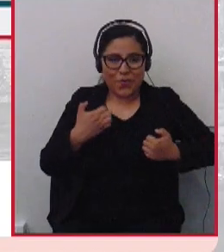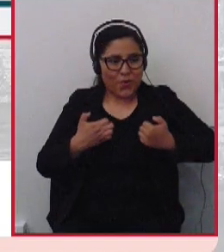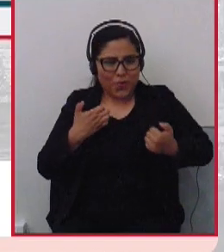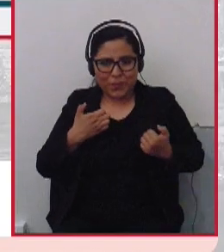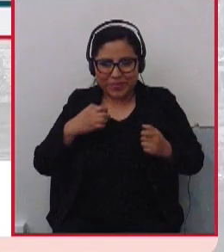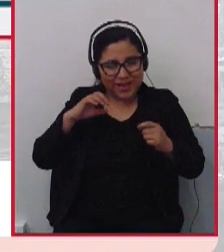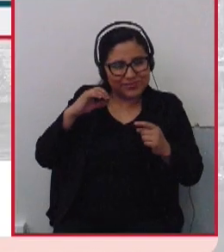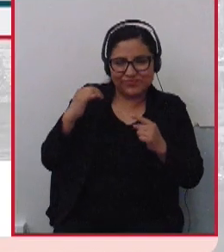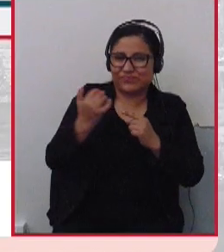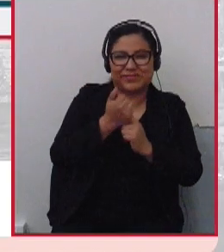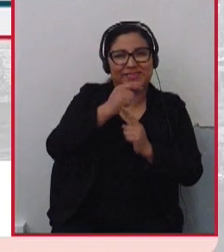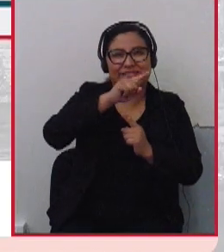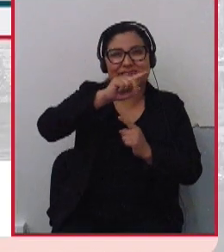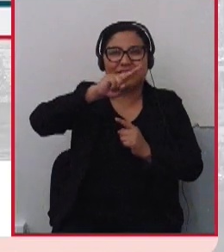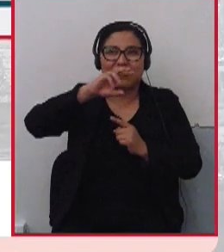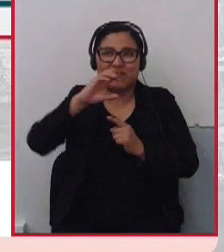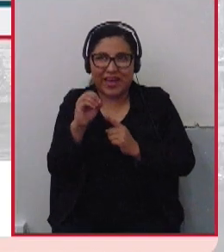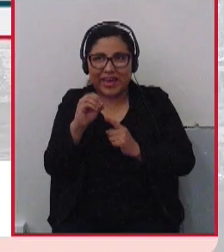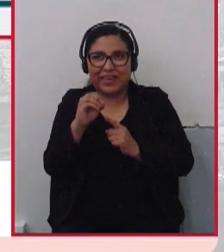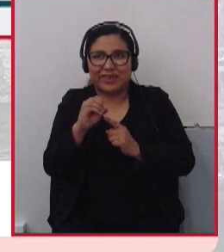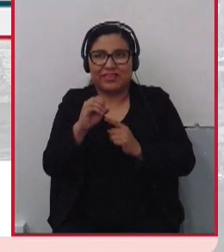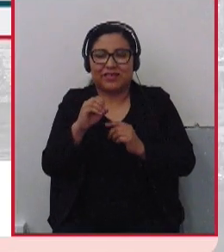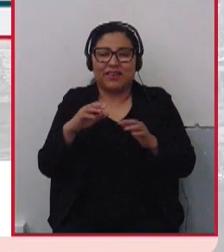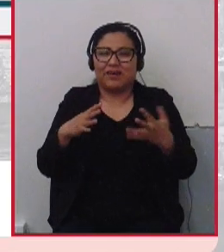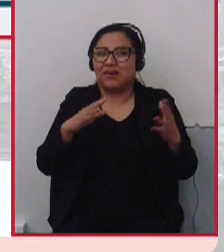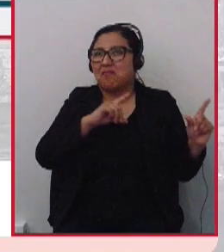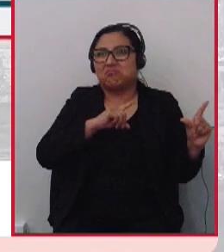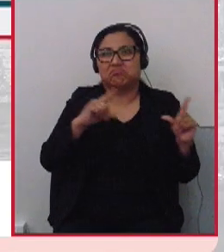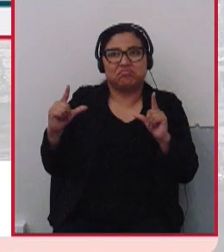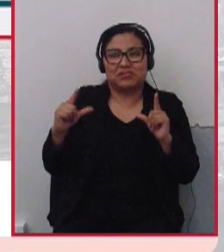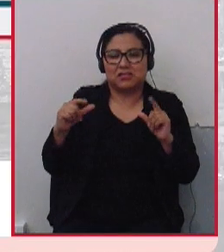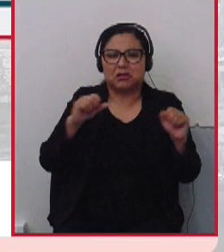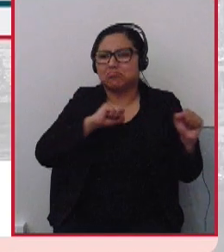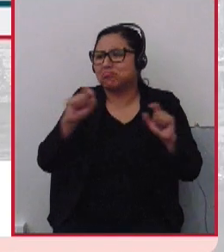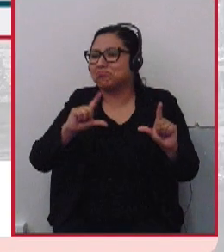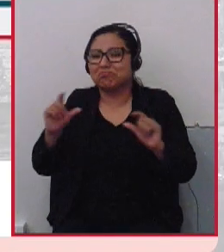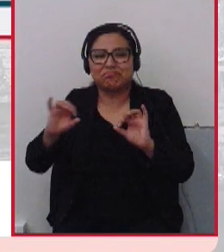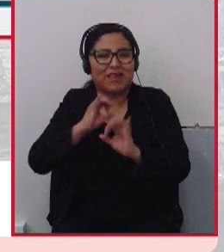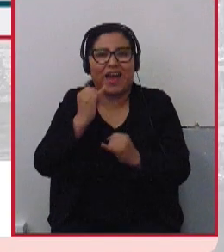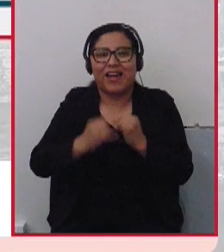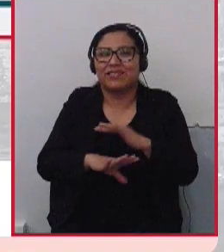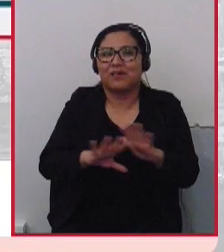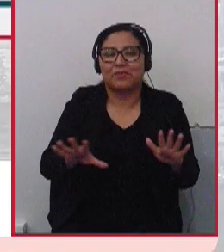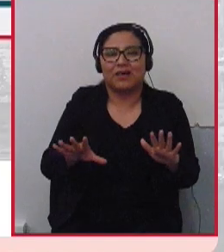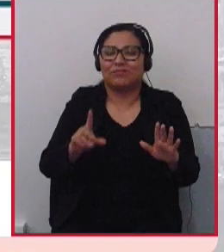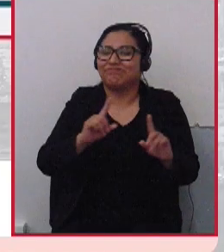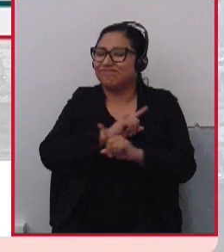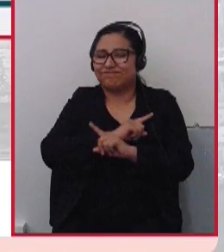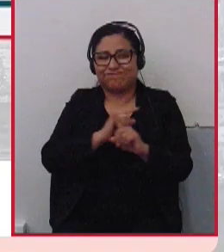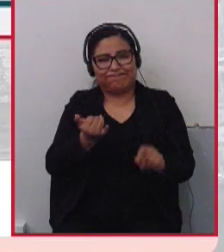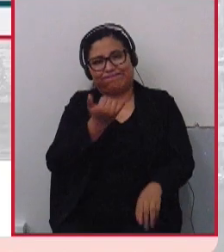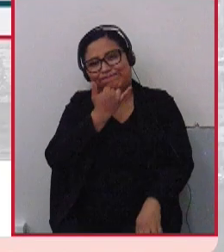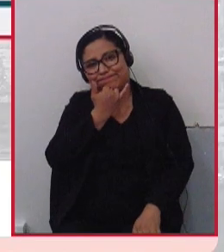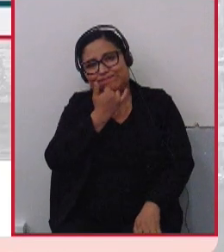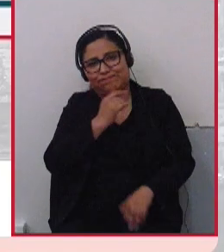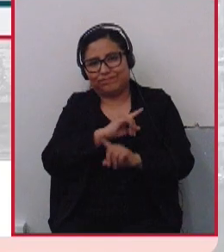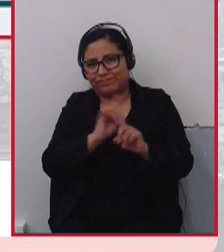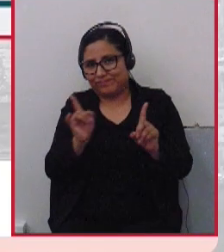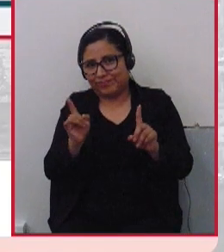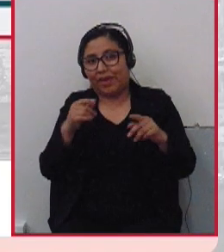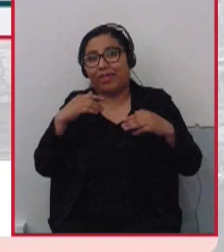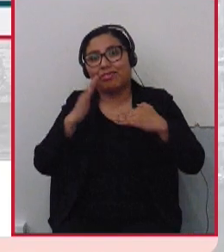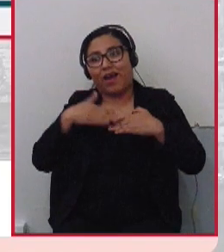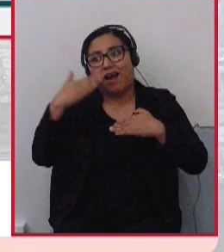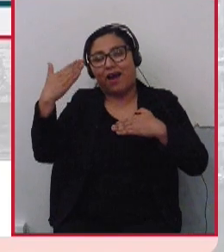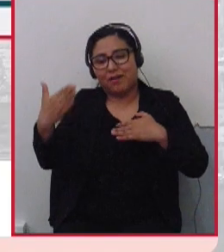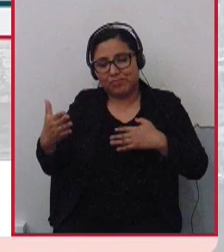logramos alcanzar los 120 y todos ya lo hicimos. Y no fue así. De ahí se nos